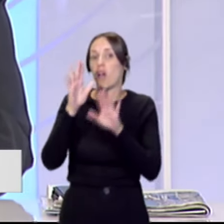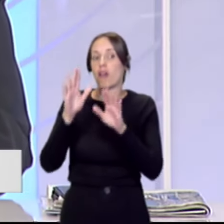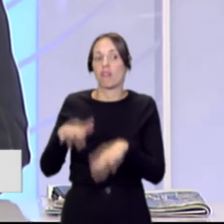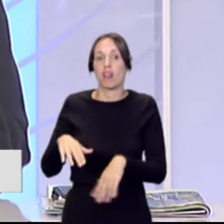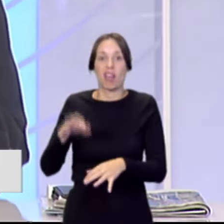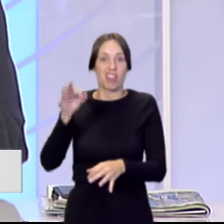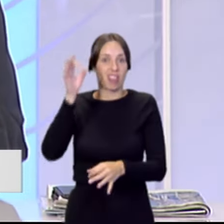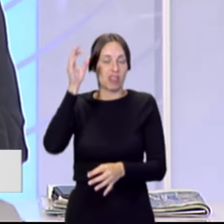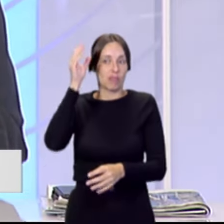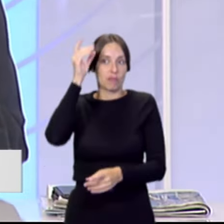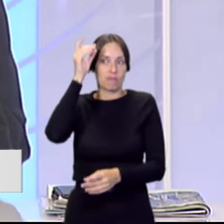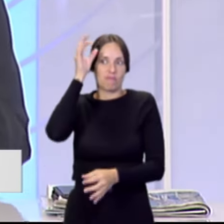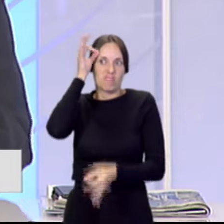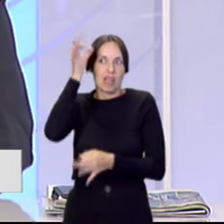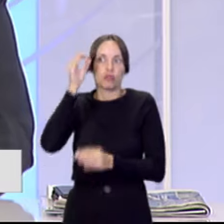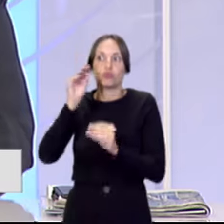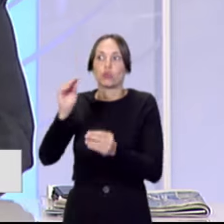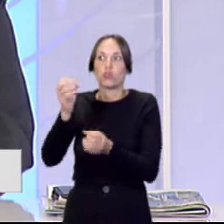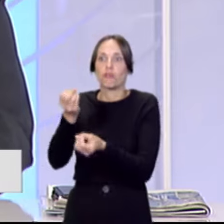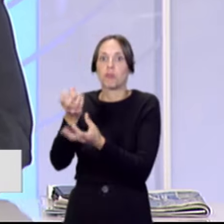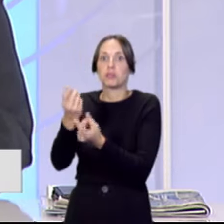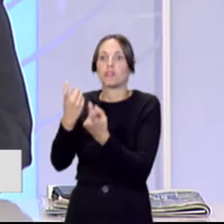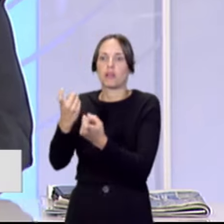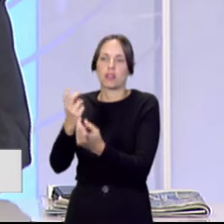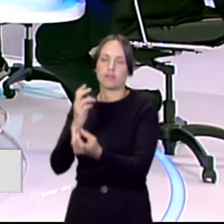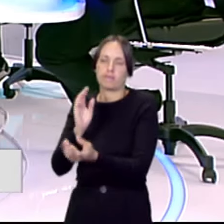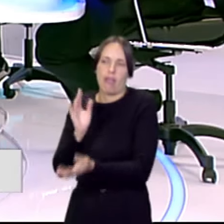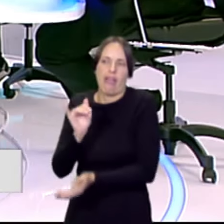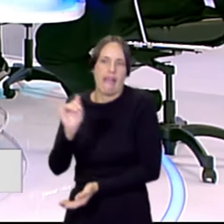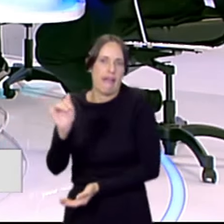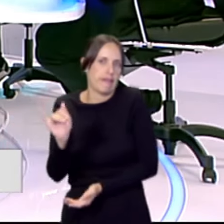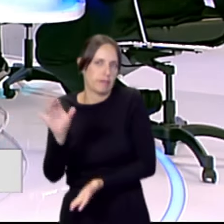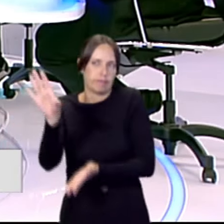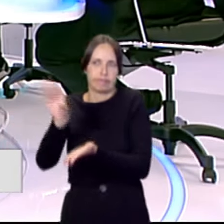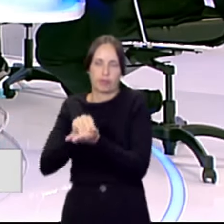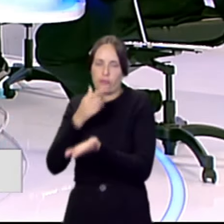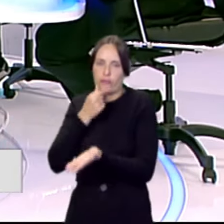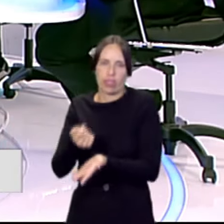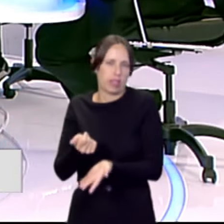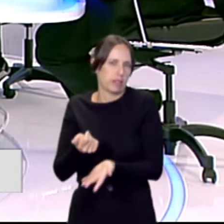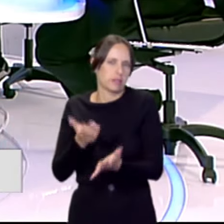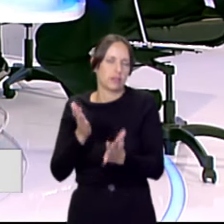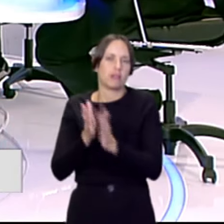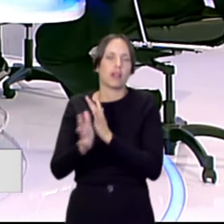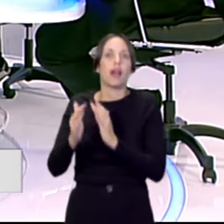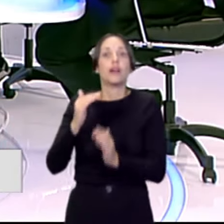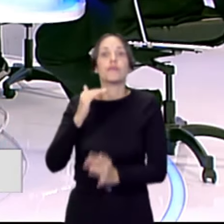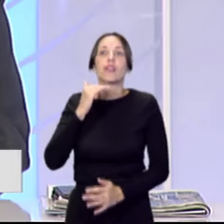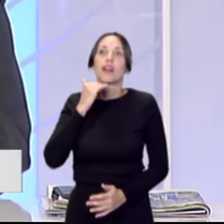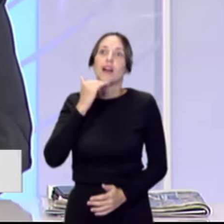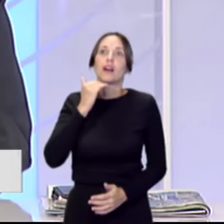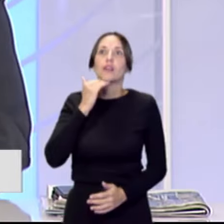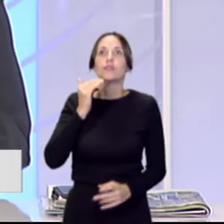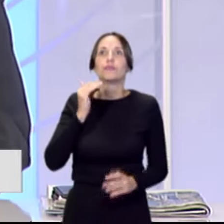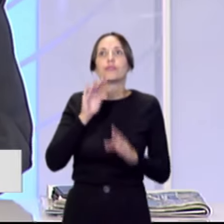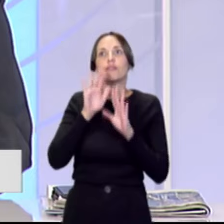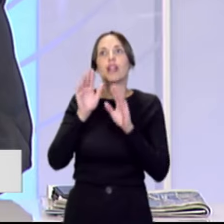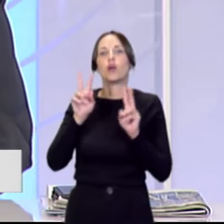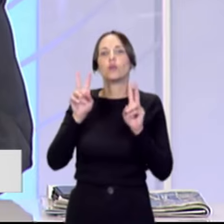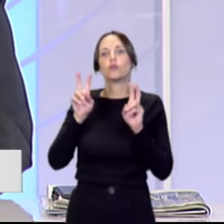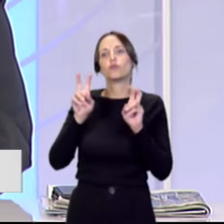que necesitan la van a tener, ¿no? Hombre, sí pueden, digamos que es una cosa que humaniza el asunto,